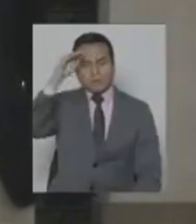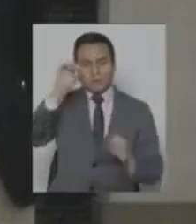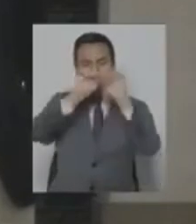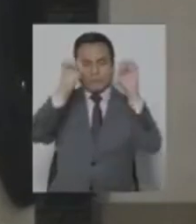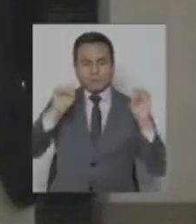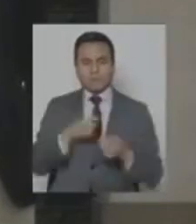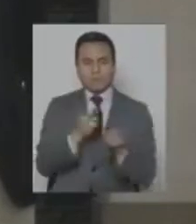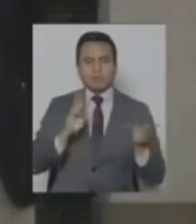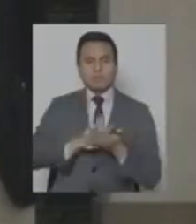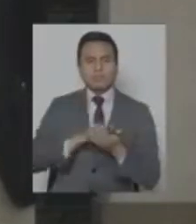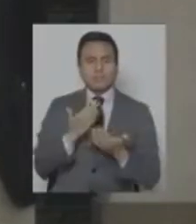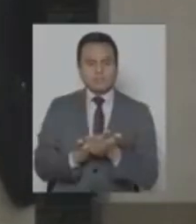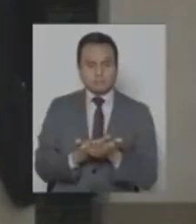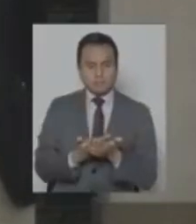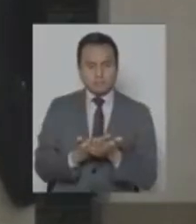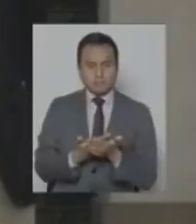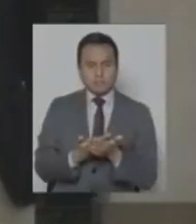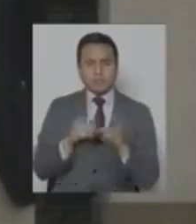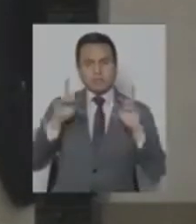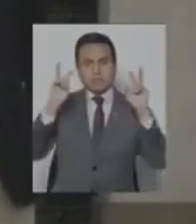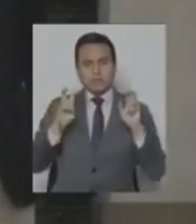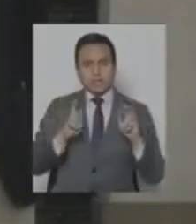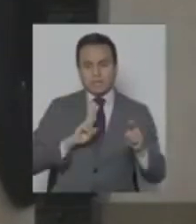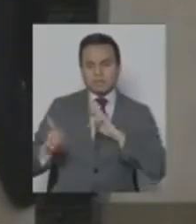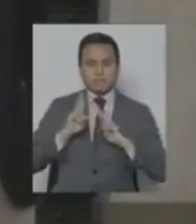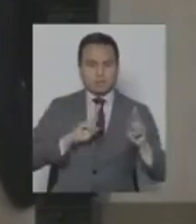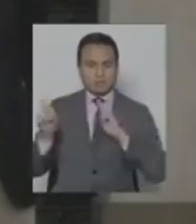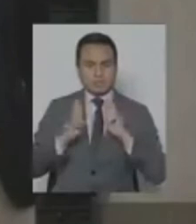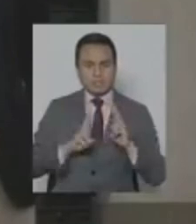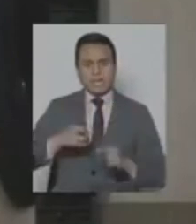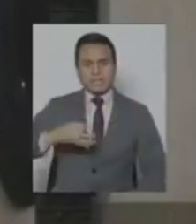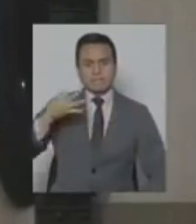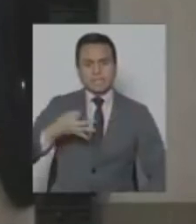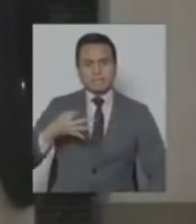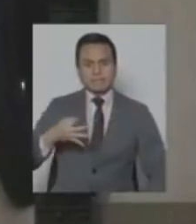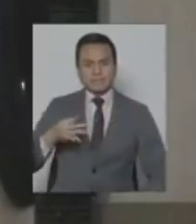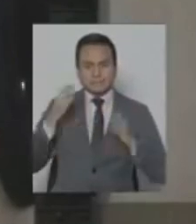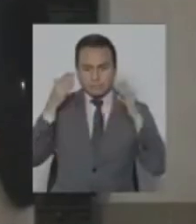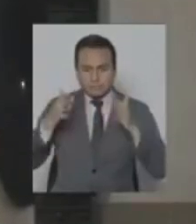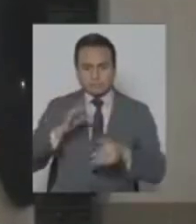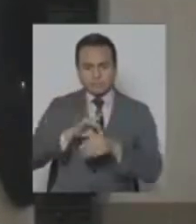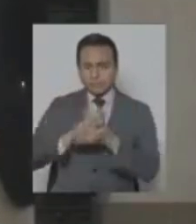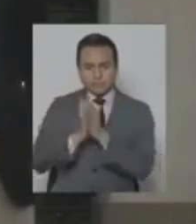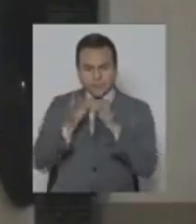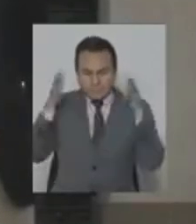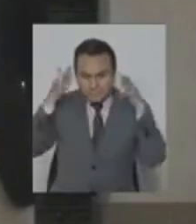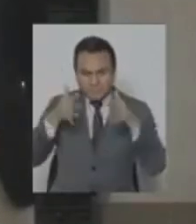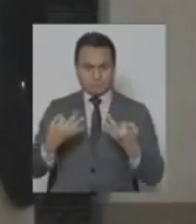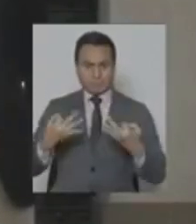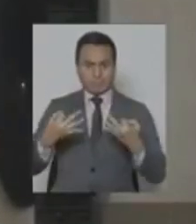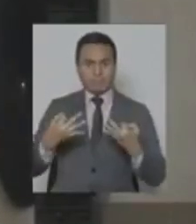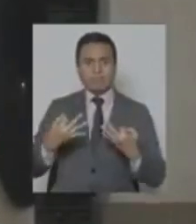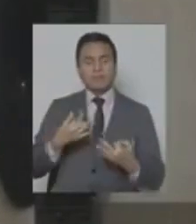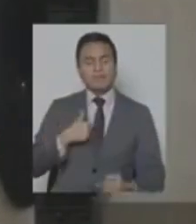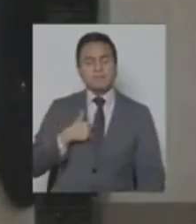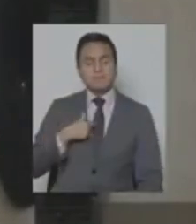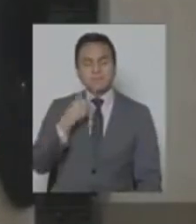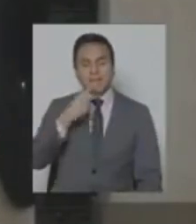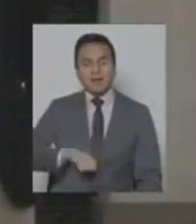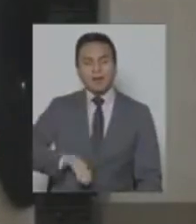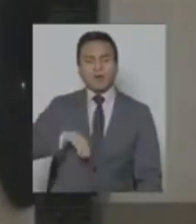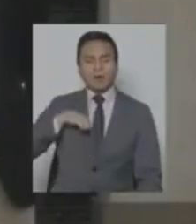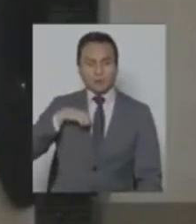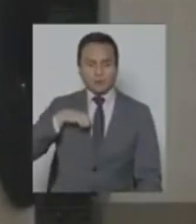público de salud debido a la respuesta de excelencia que el sistema ha tenido eso me llena de orgullo